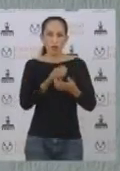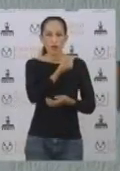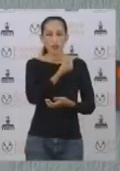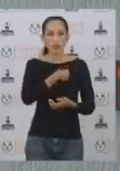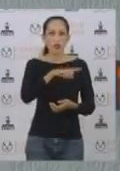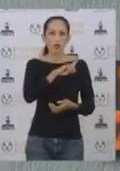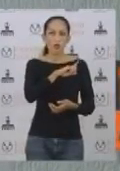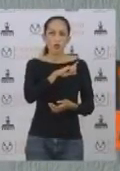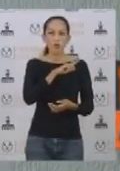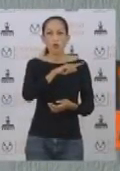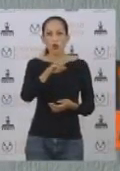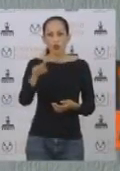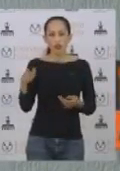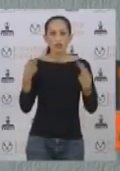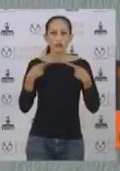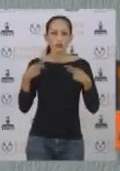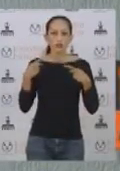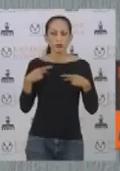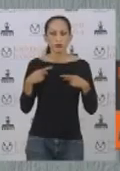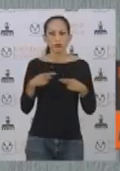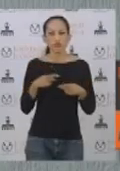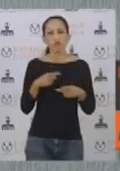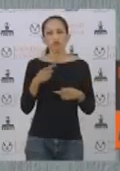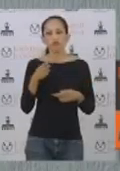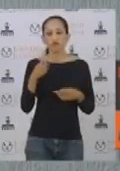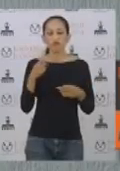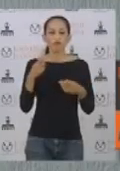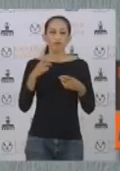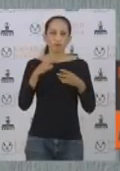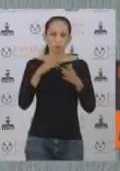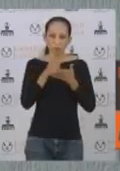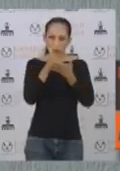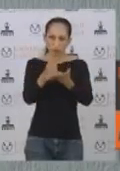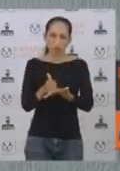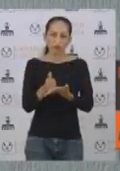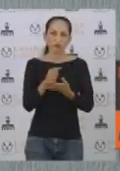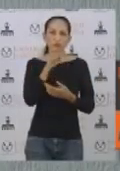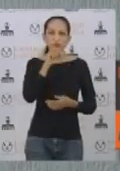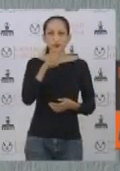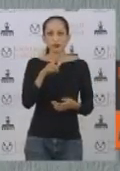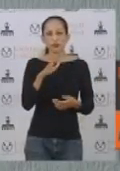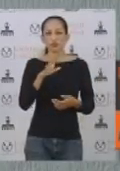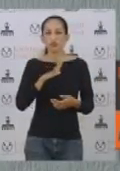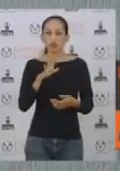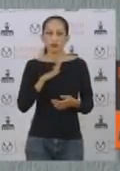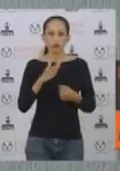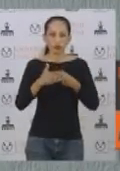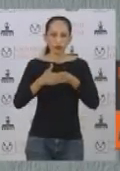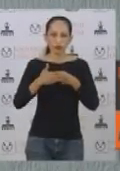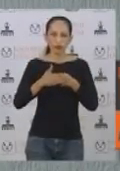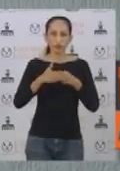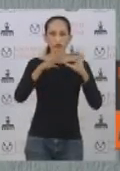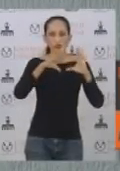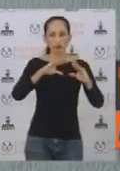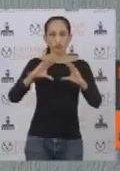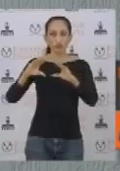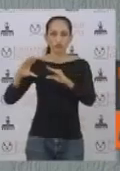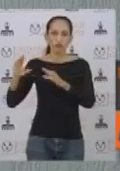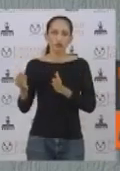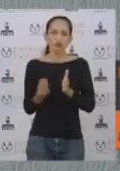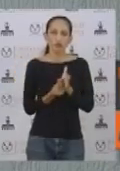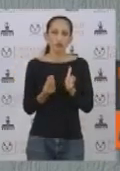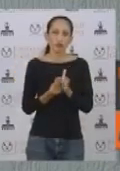en términos de lo comunitario, y en puerta tenemos cursos de capacitación, eso sí,